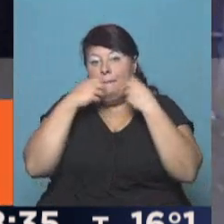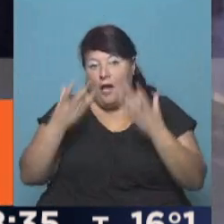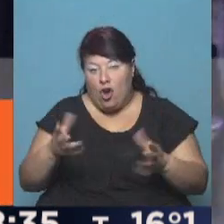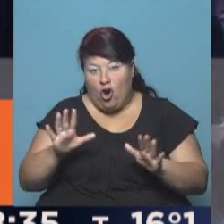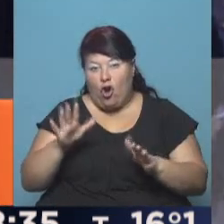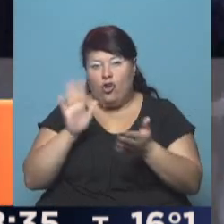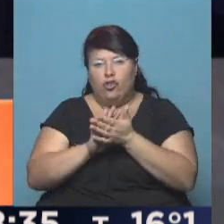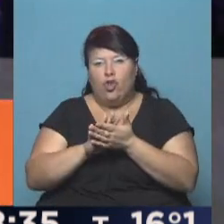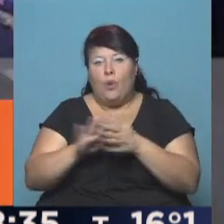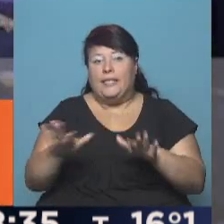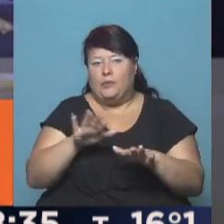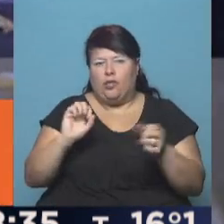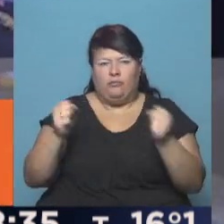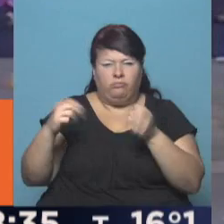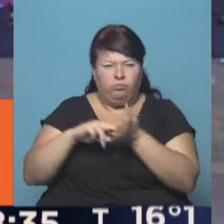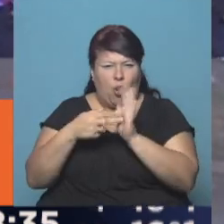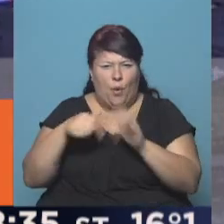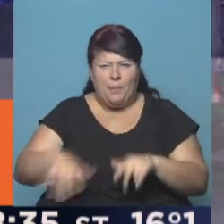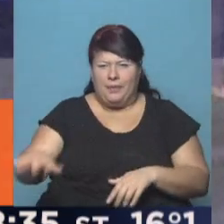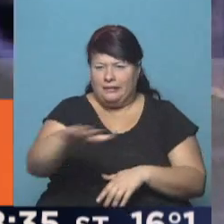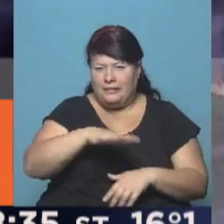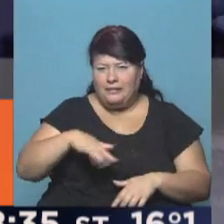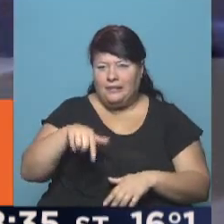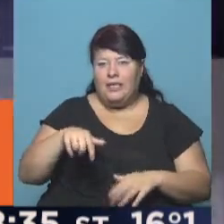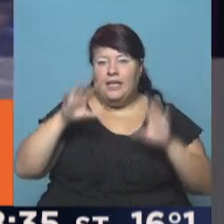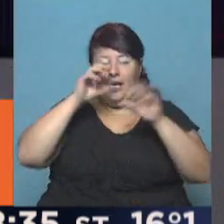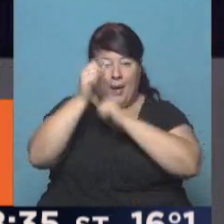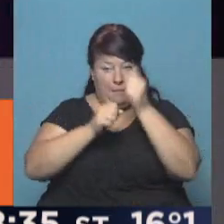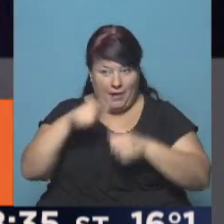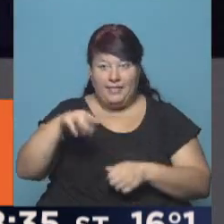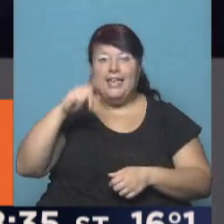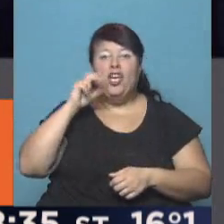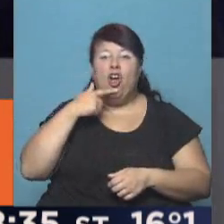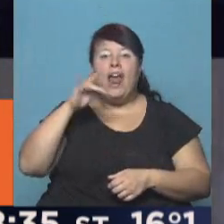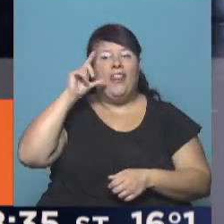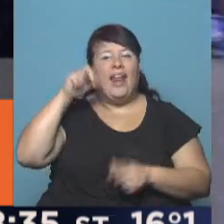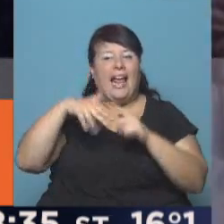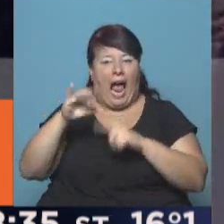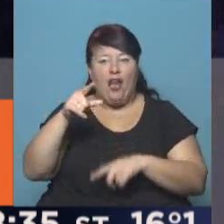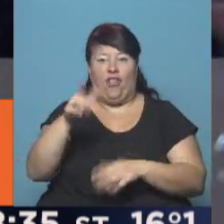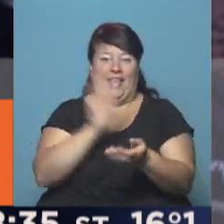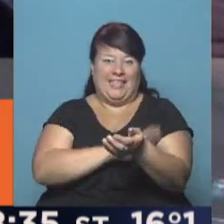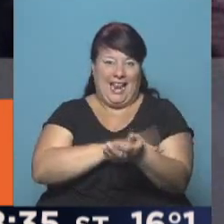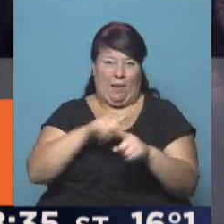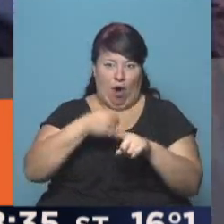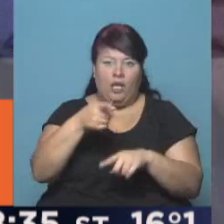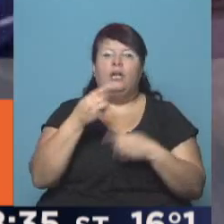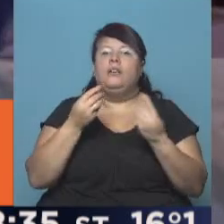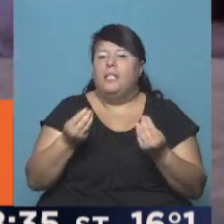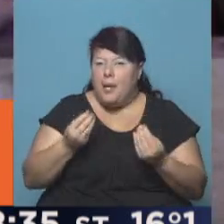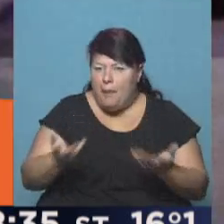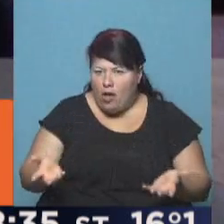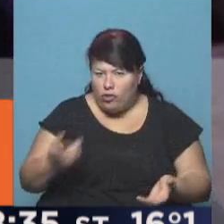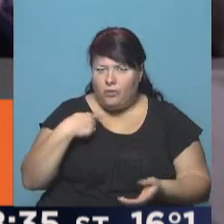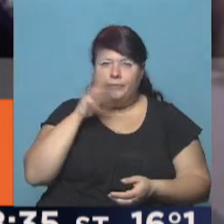de la situación de tensión que estamos viviendo en esta planta estamos con nicolás del caño dirigente de izquierda bueno me nicolás que que